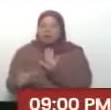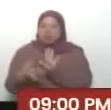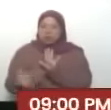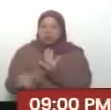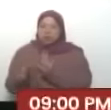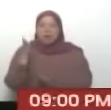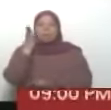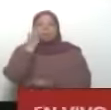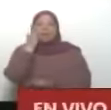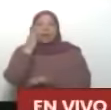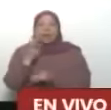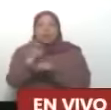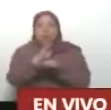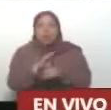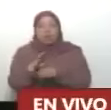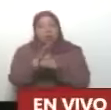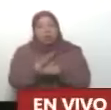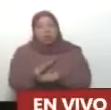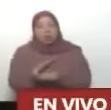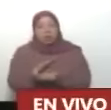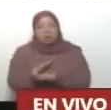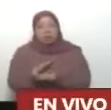soy una madre cuidadora con una,